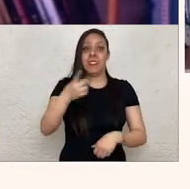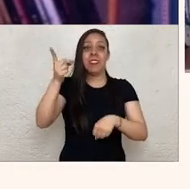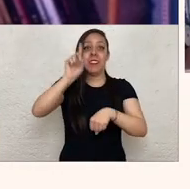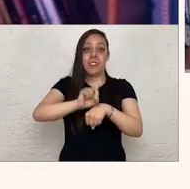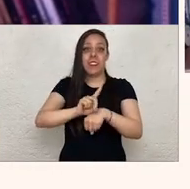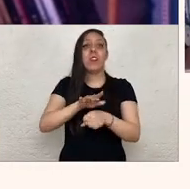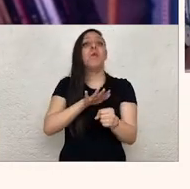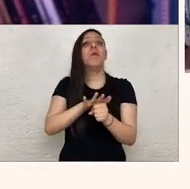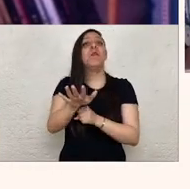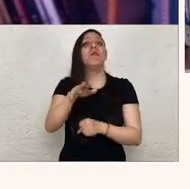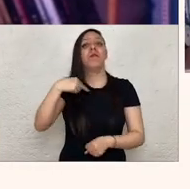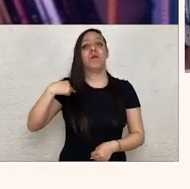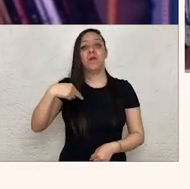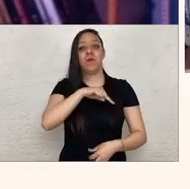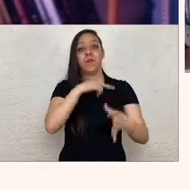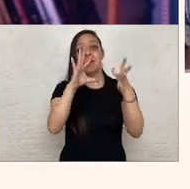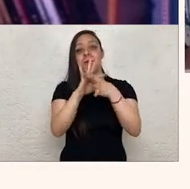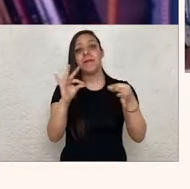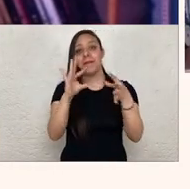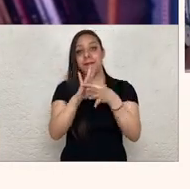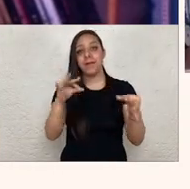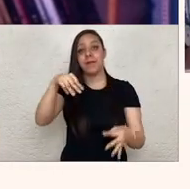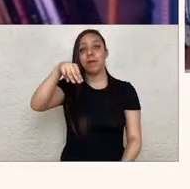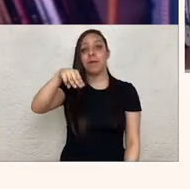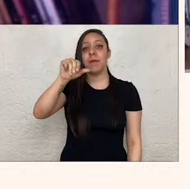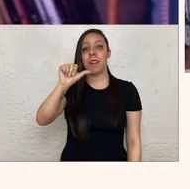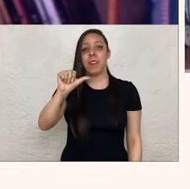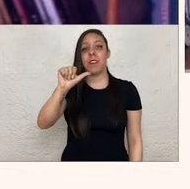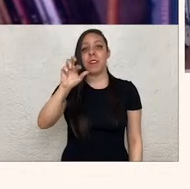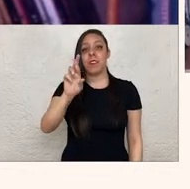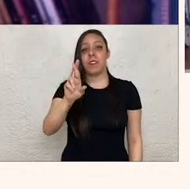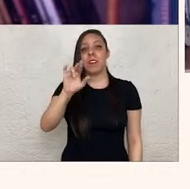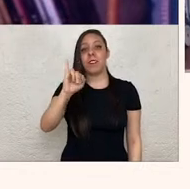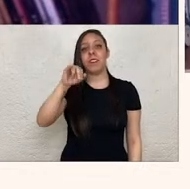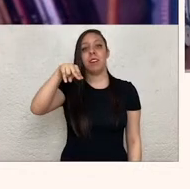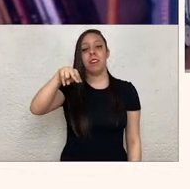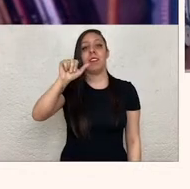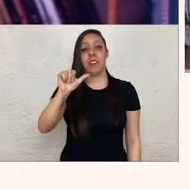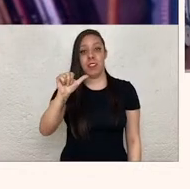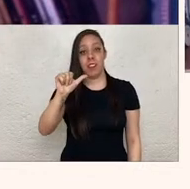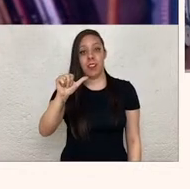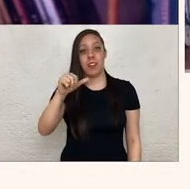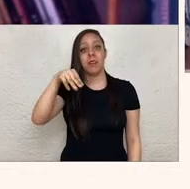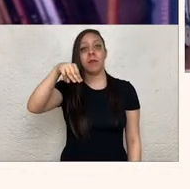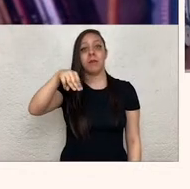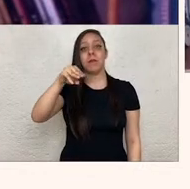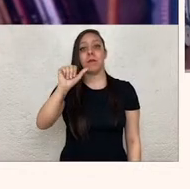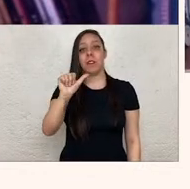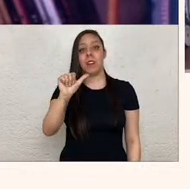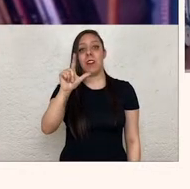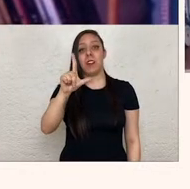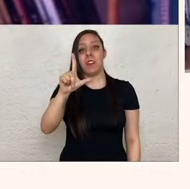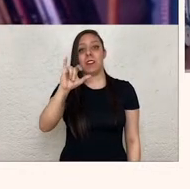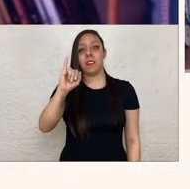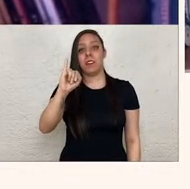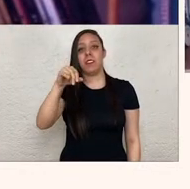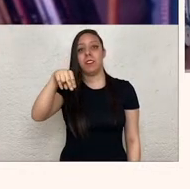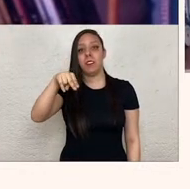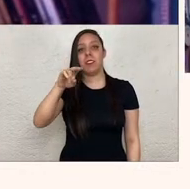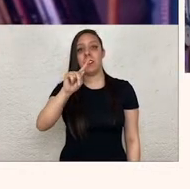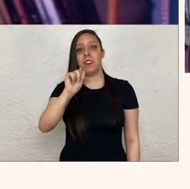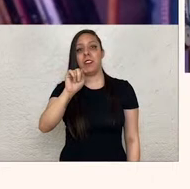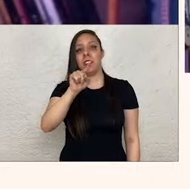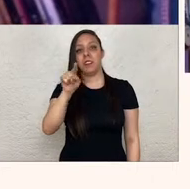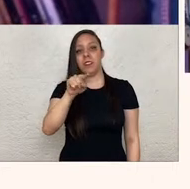interesante que nos toca el día de hoy. Vamos a hablar sobre Malinche, Marina, género y